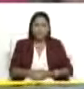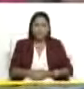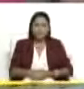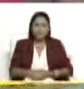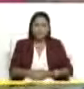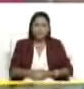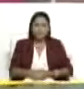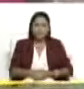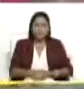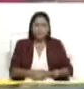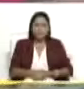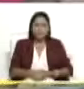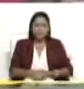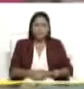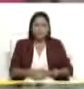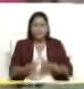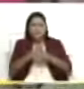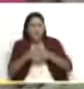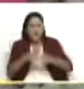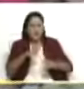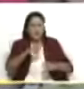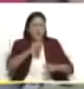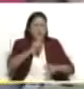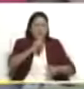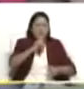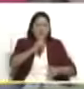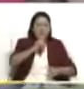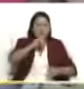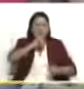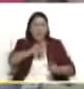El imperio gringo vengativo,